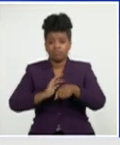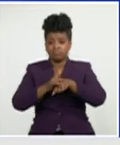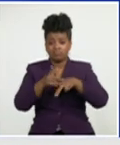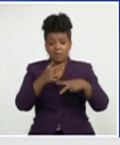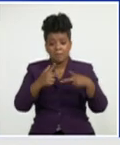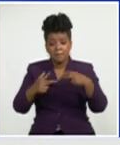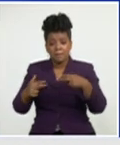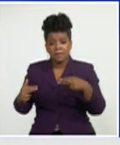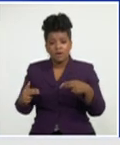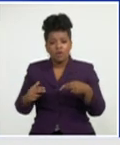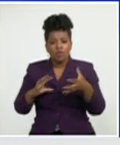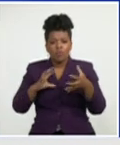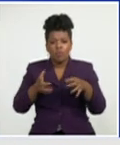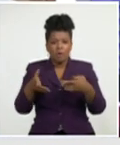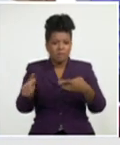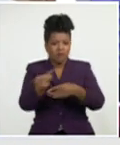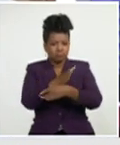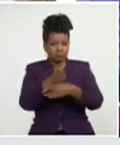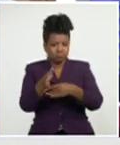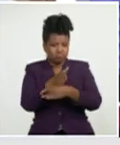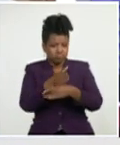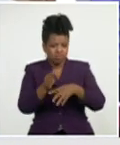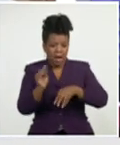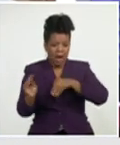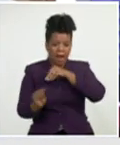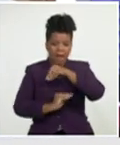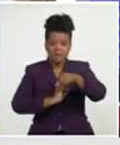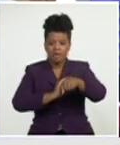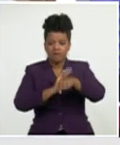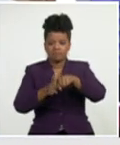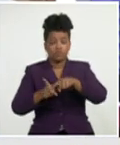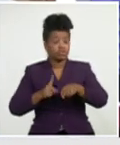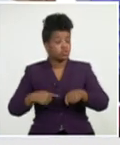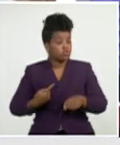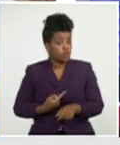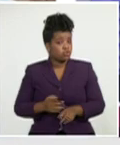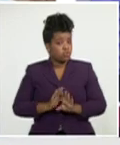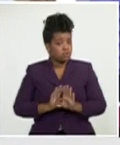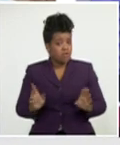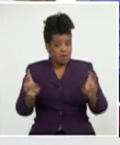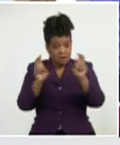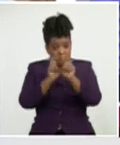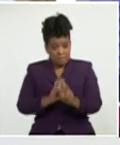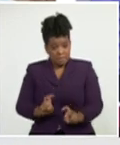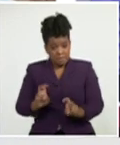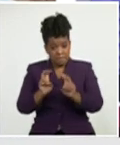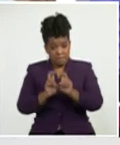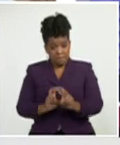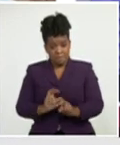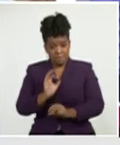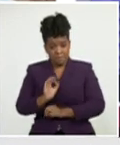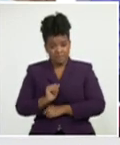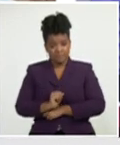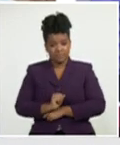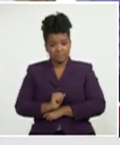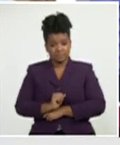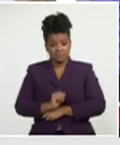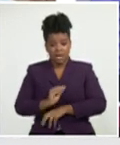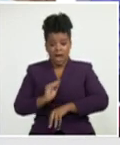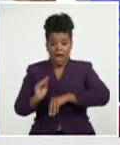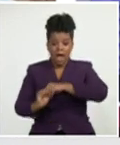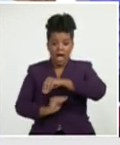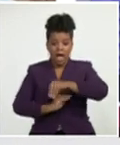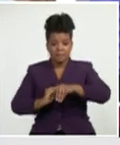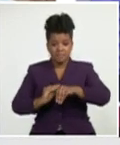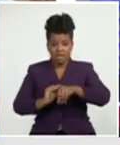estamos estudiando. O sea, ya afortunadamente en el país tenemos aislamiento de las nuevas cepas, de las cepas mutantes. Tenemos incluso ya